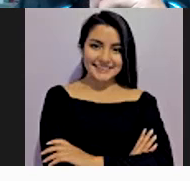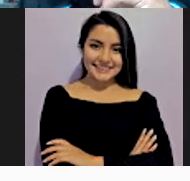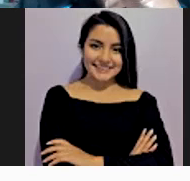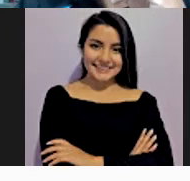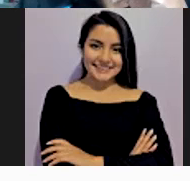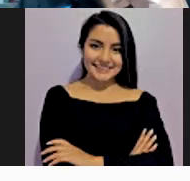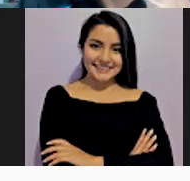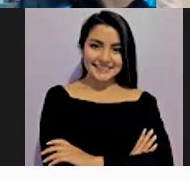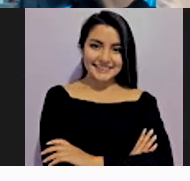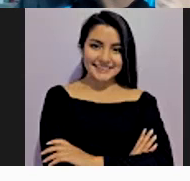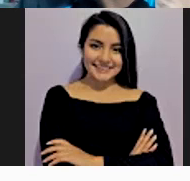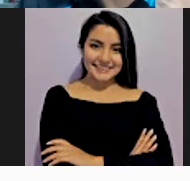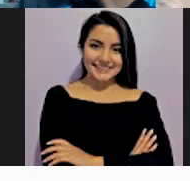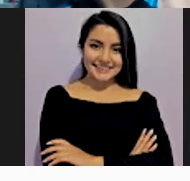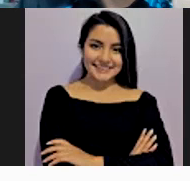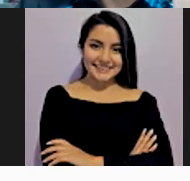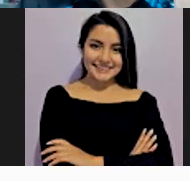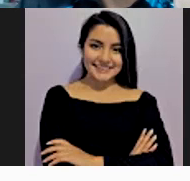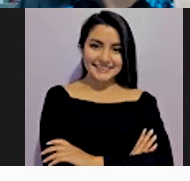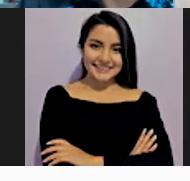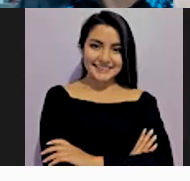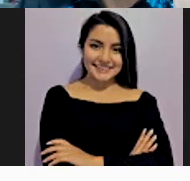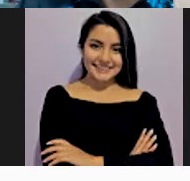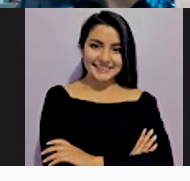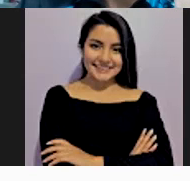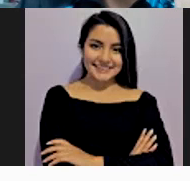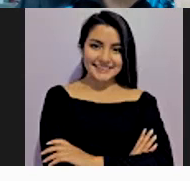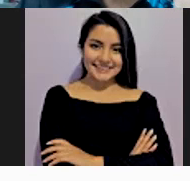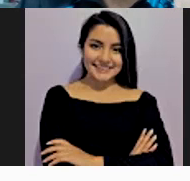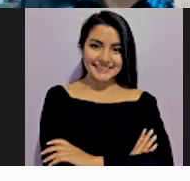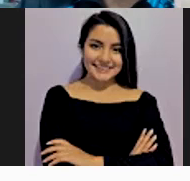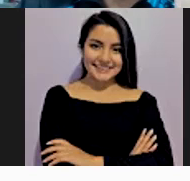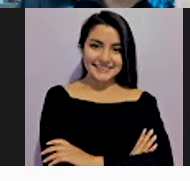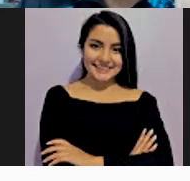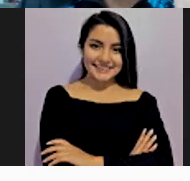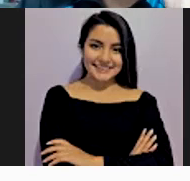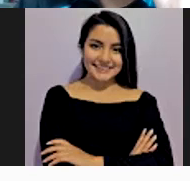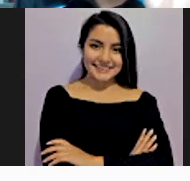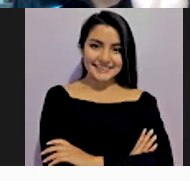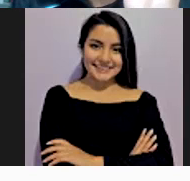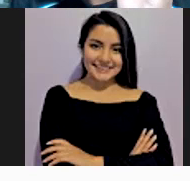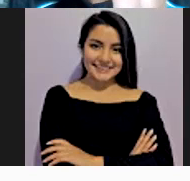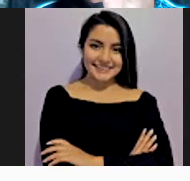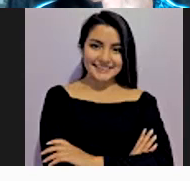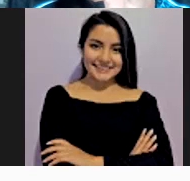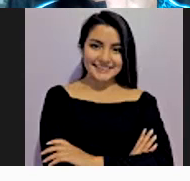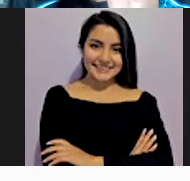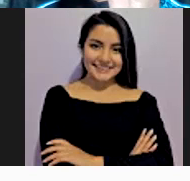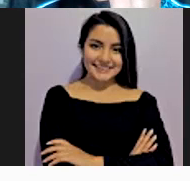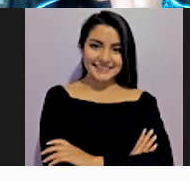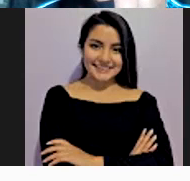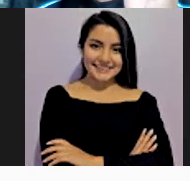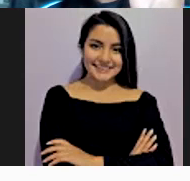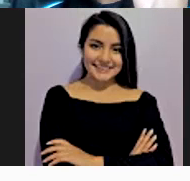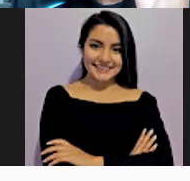esto? No porque tenga mayor caudal puede haber mayor alcantara de este sedimento, sino la potencia, es decir, la potencia que es lo que empuja a ese